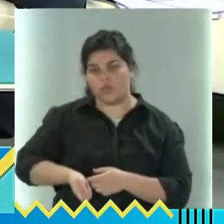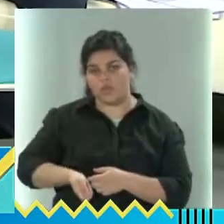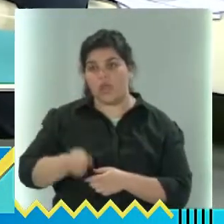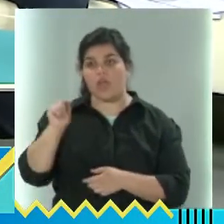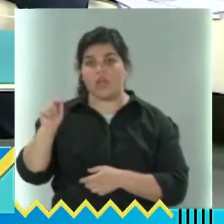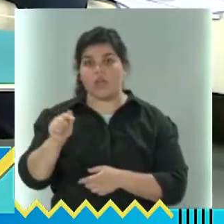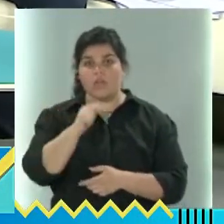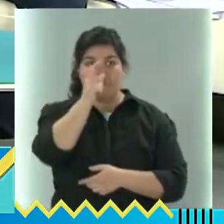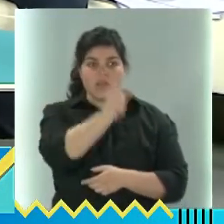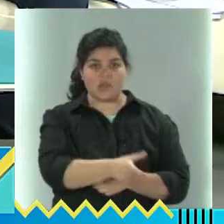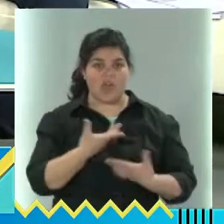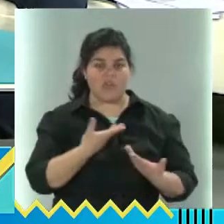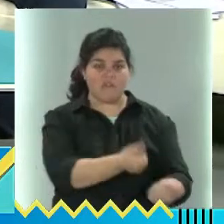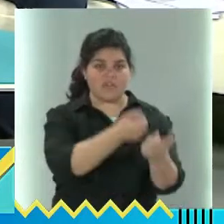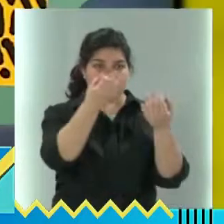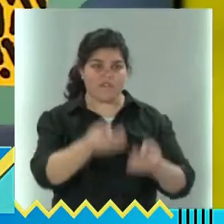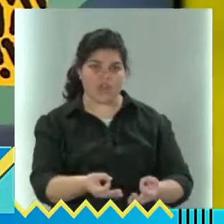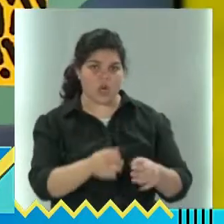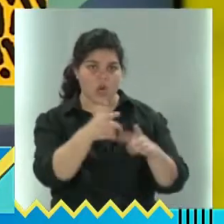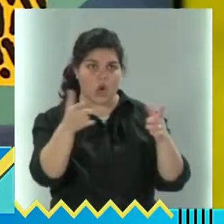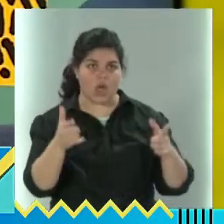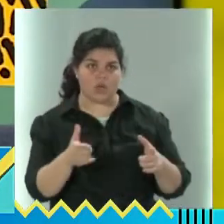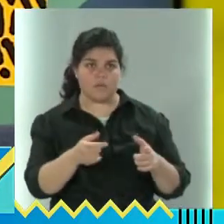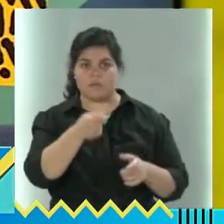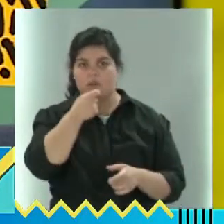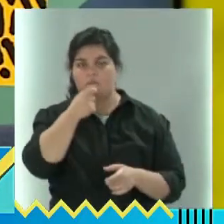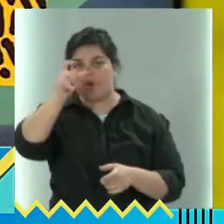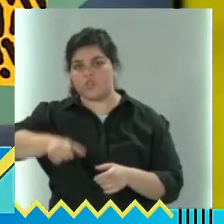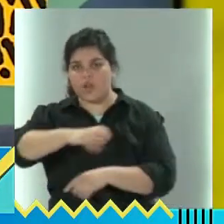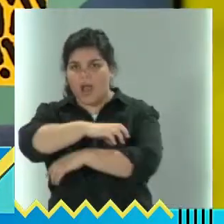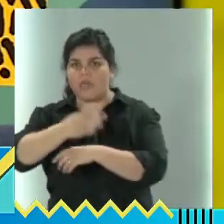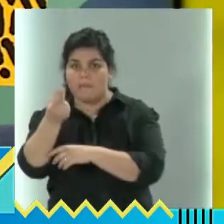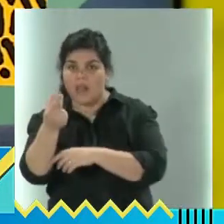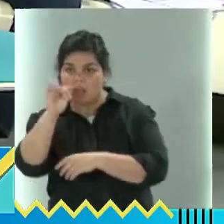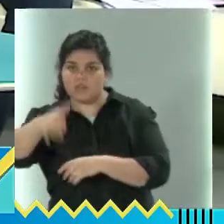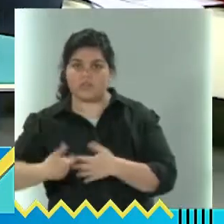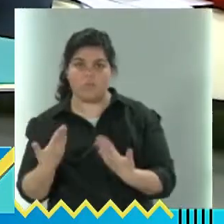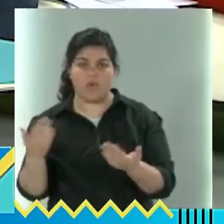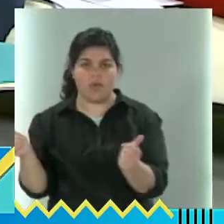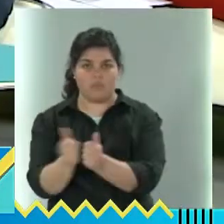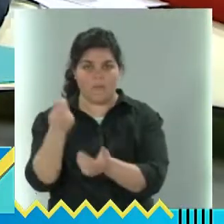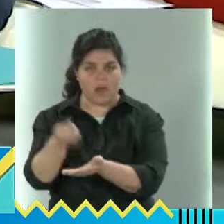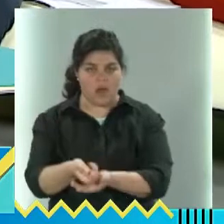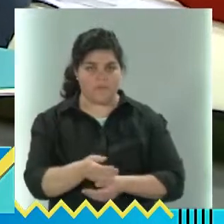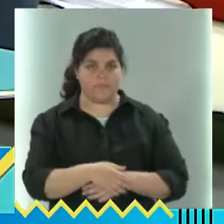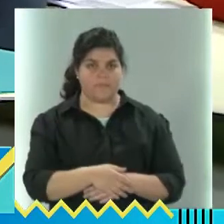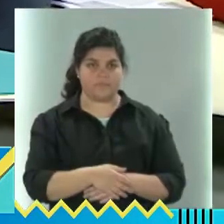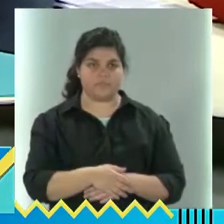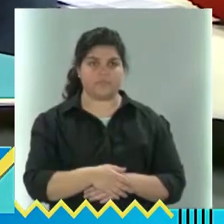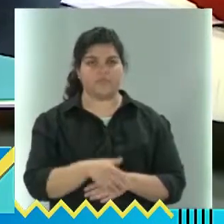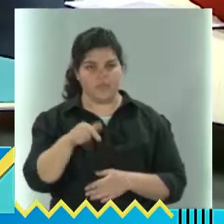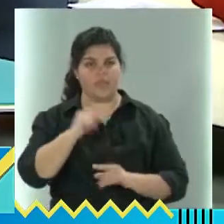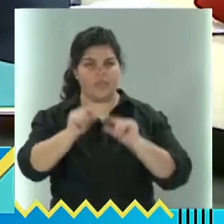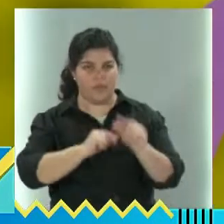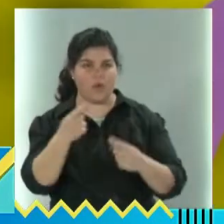va a tener una defensa ajustada a derecho como quizás una persona de dinero lo puede hacer. Bien, vamos a ir viendo, ¿no?, obviamente las diferencias o